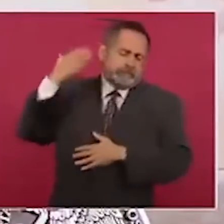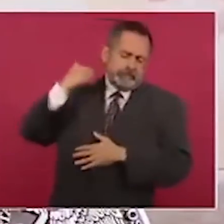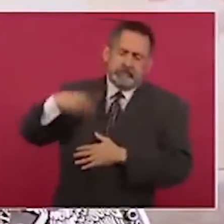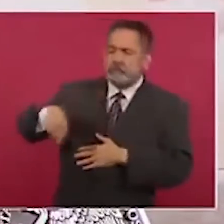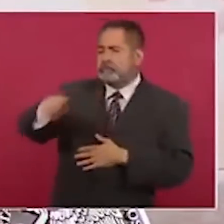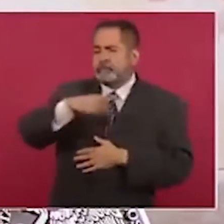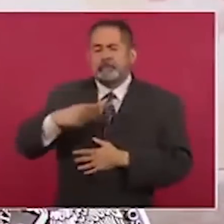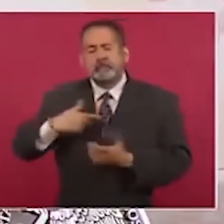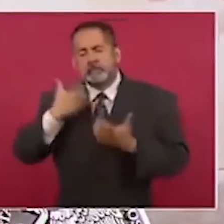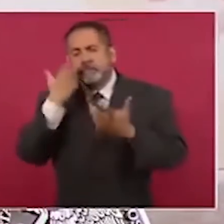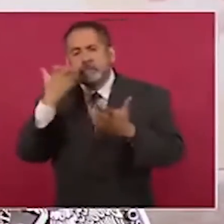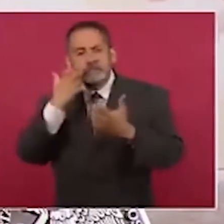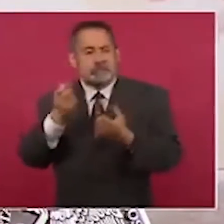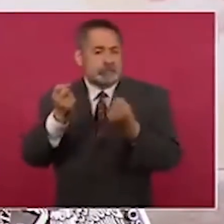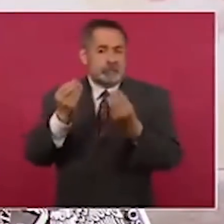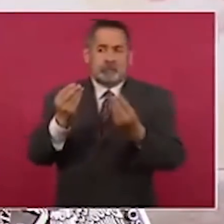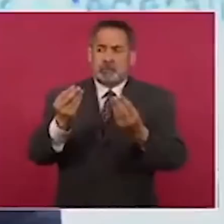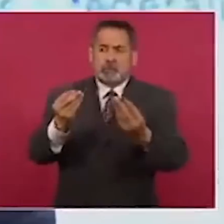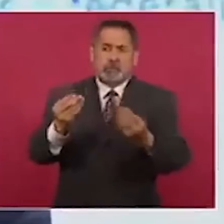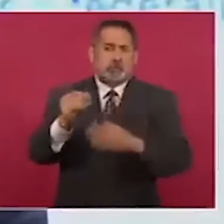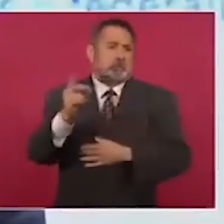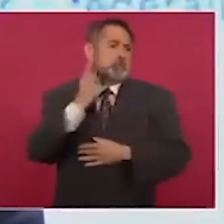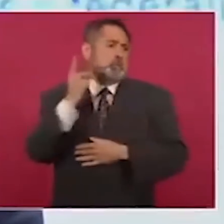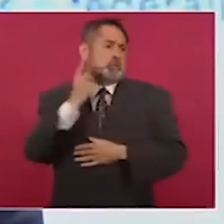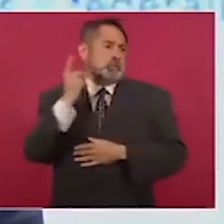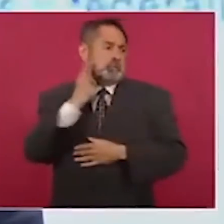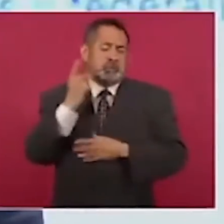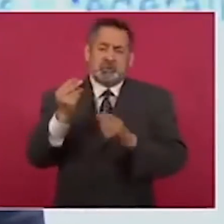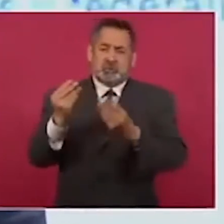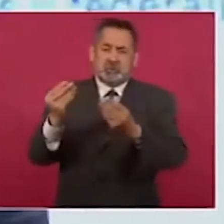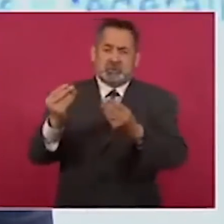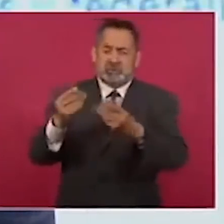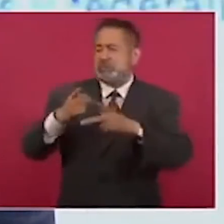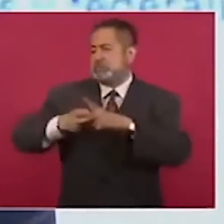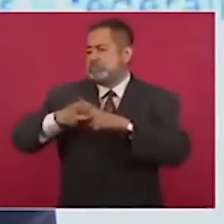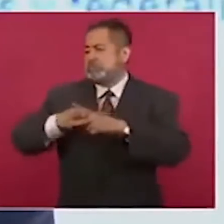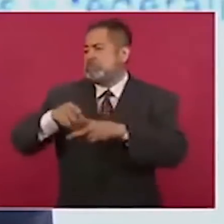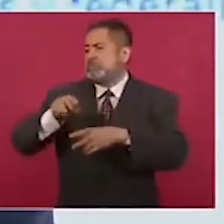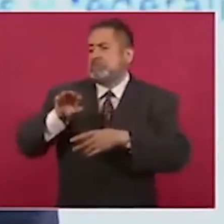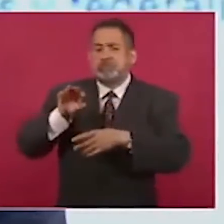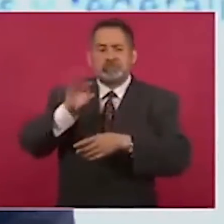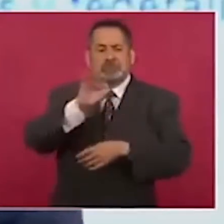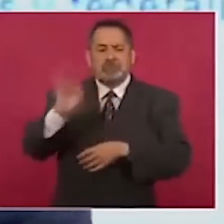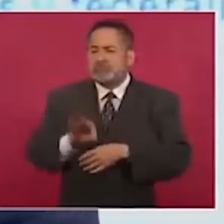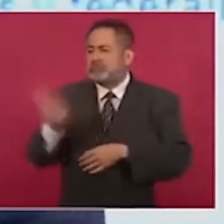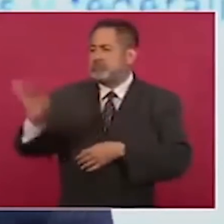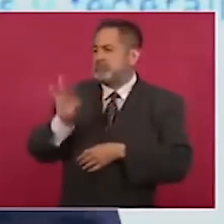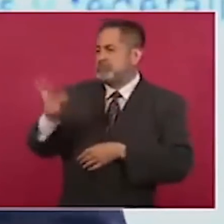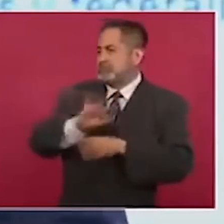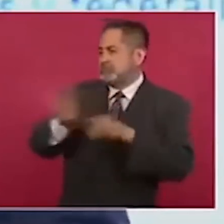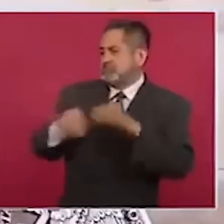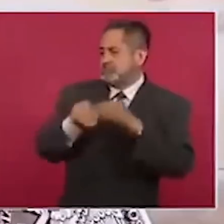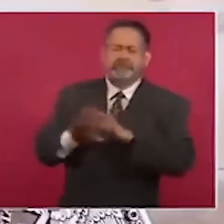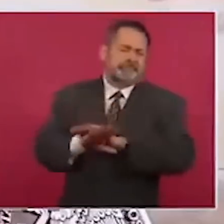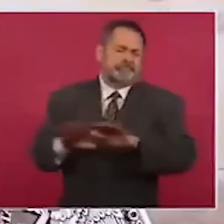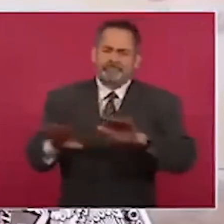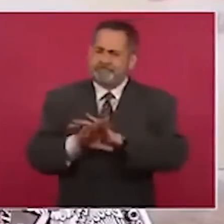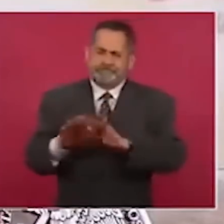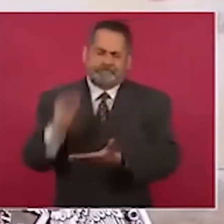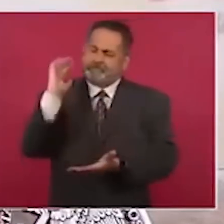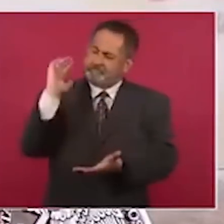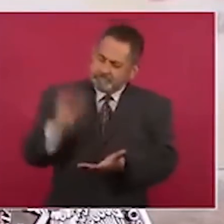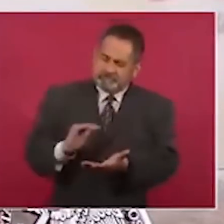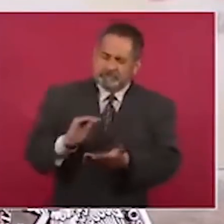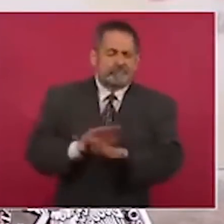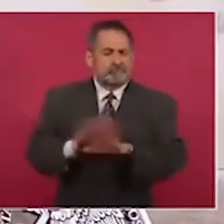democrático disminuir, eliminar el tema de los diputados plurinominales y así garantizar una mejor y